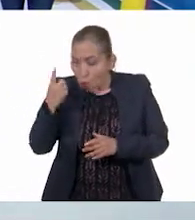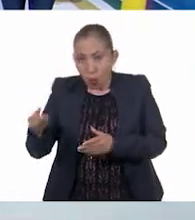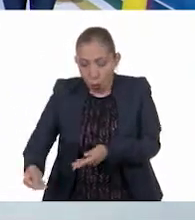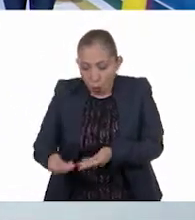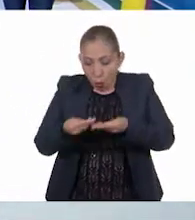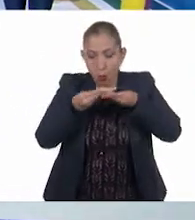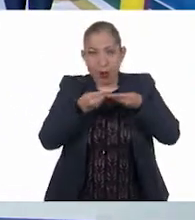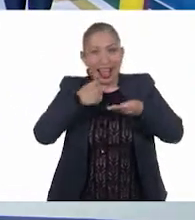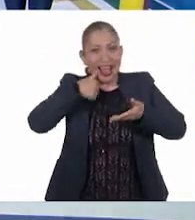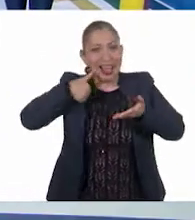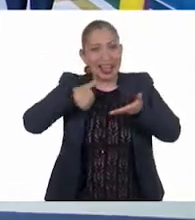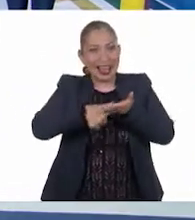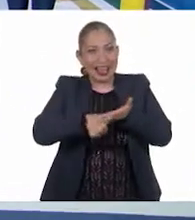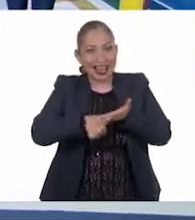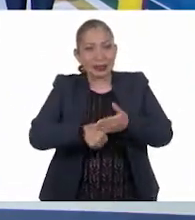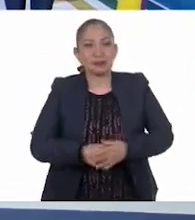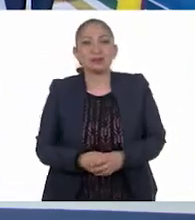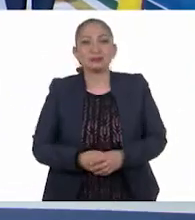una.